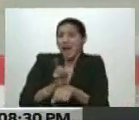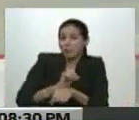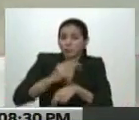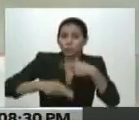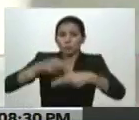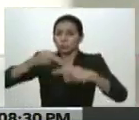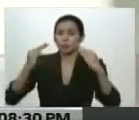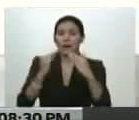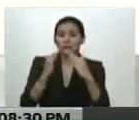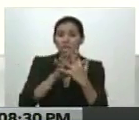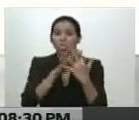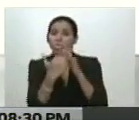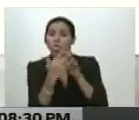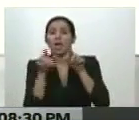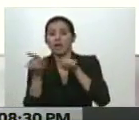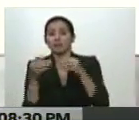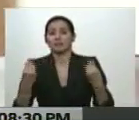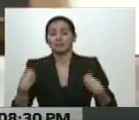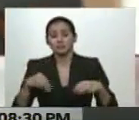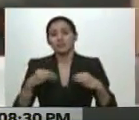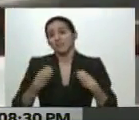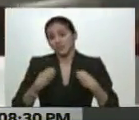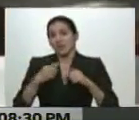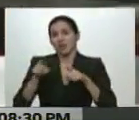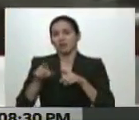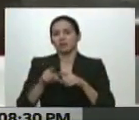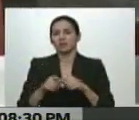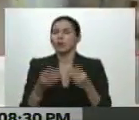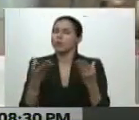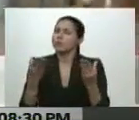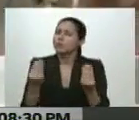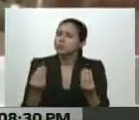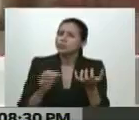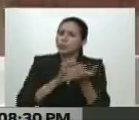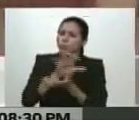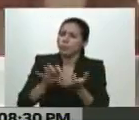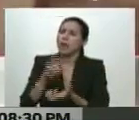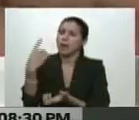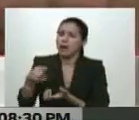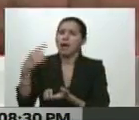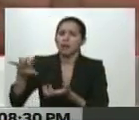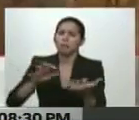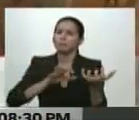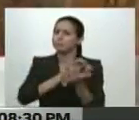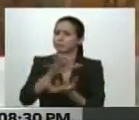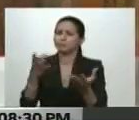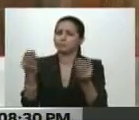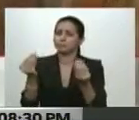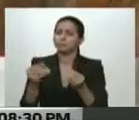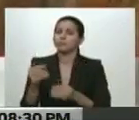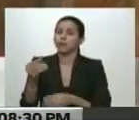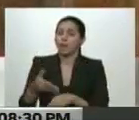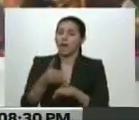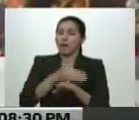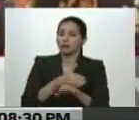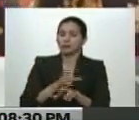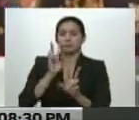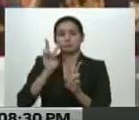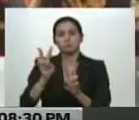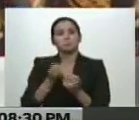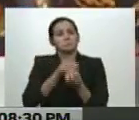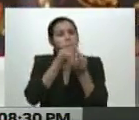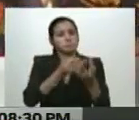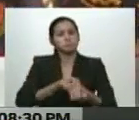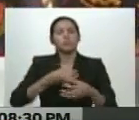personas para vivir en el área. Es por esto que son muchas las necesidades que acá se presentan. Ellos tuvieron la oportunidad de expresar